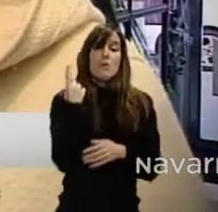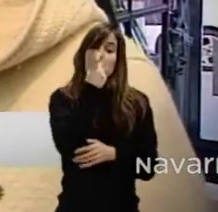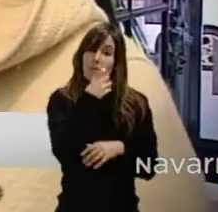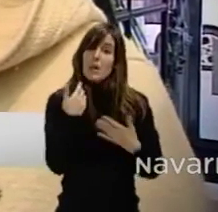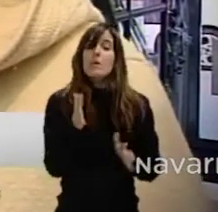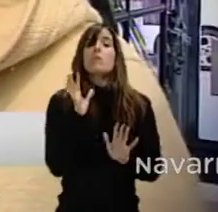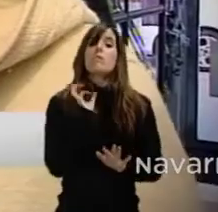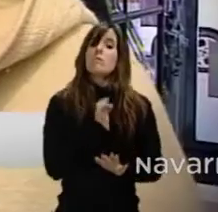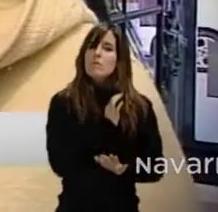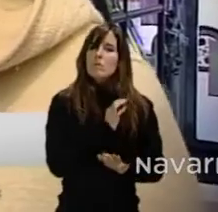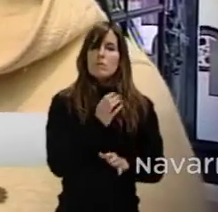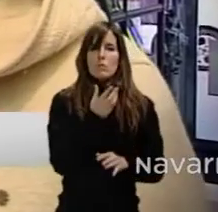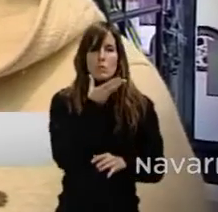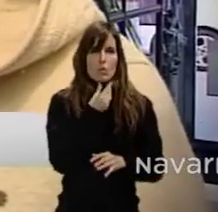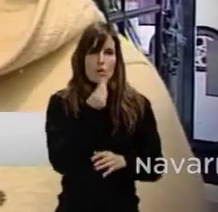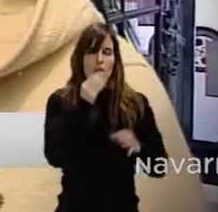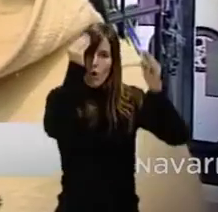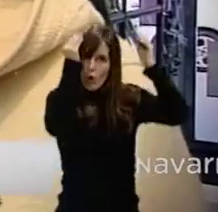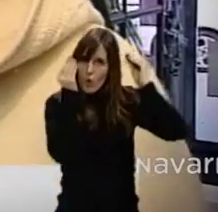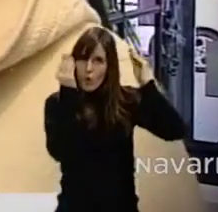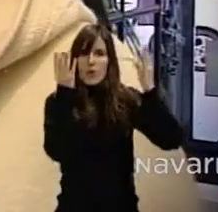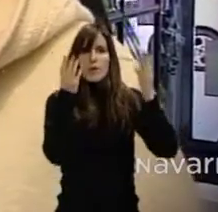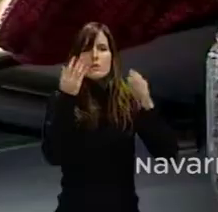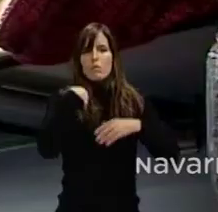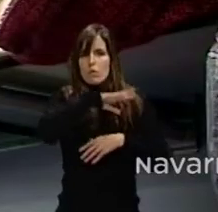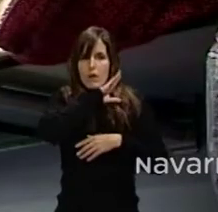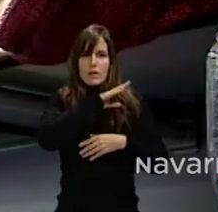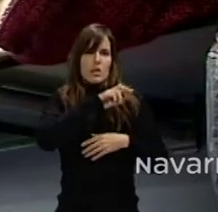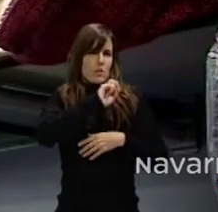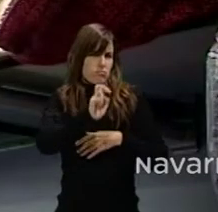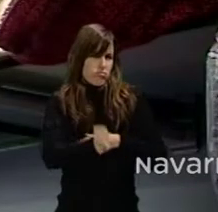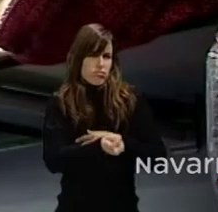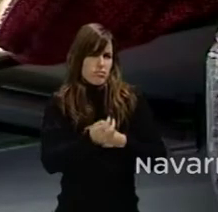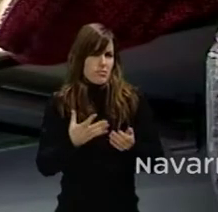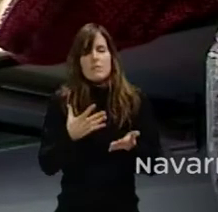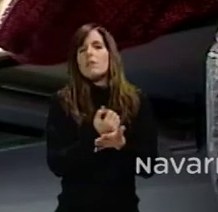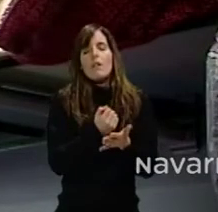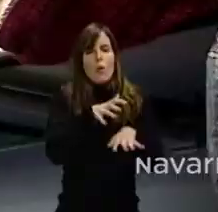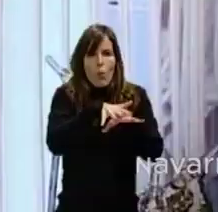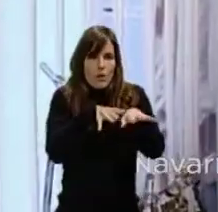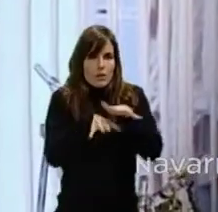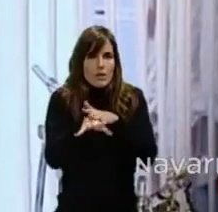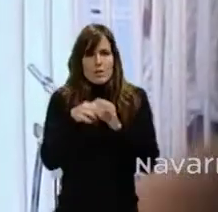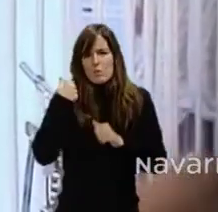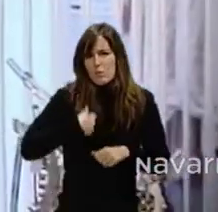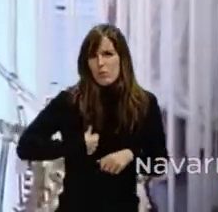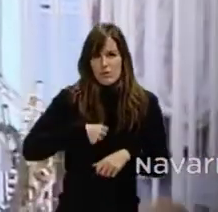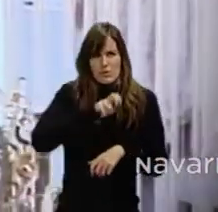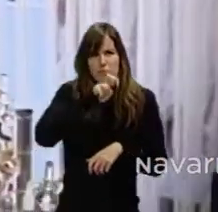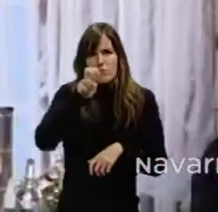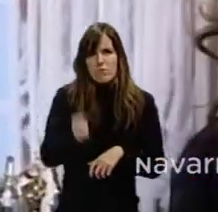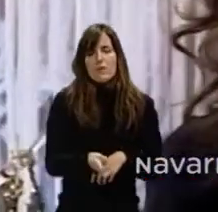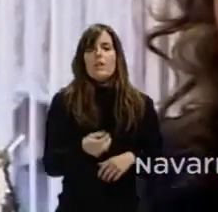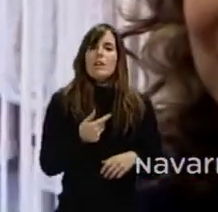bisutería tiene en verdad el gusto, igual en gorras, de adorno, que bufandas, que guantes, que bolsos, que todo.